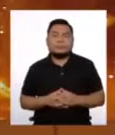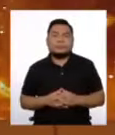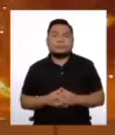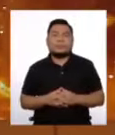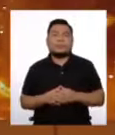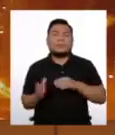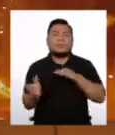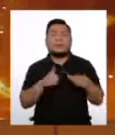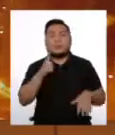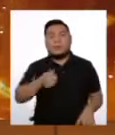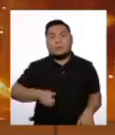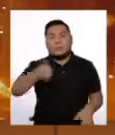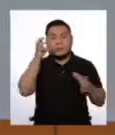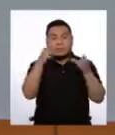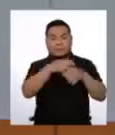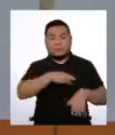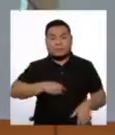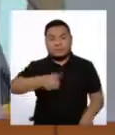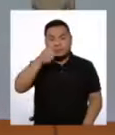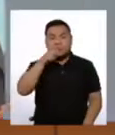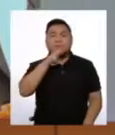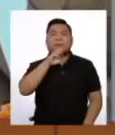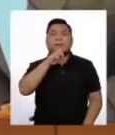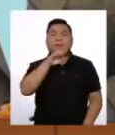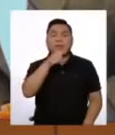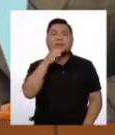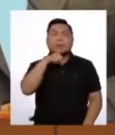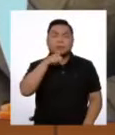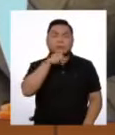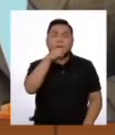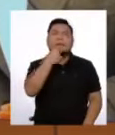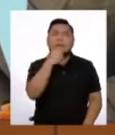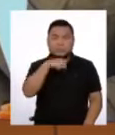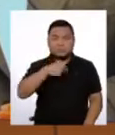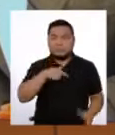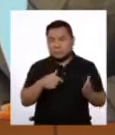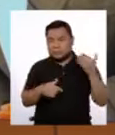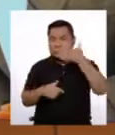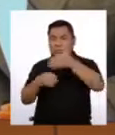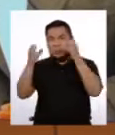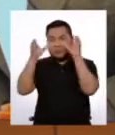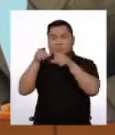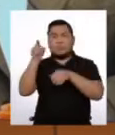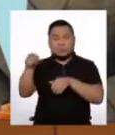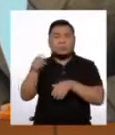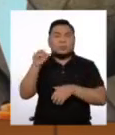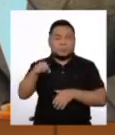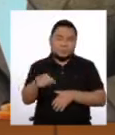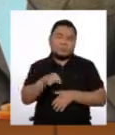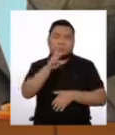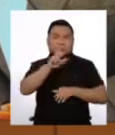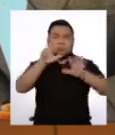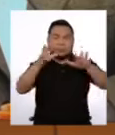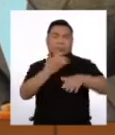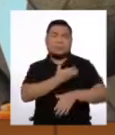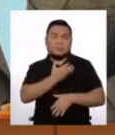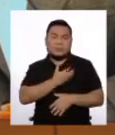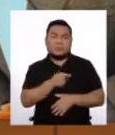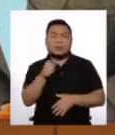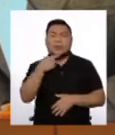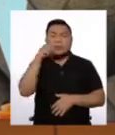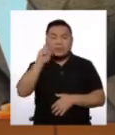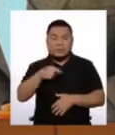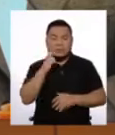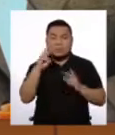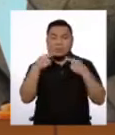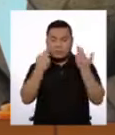El presidente del Consejo de Ministros, Vicente Ceballos, confirmó la asistencia del gabinete al Congreso para el 28 de mayo. A través de un oficio sostuvo que la sesión debe